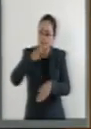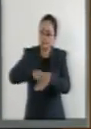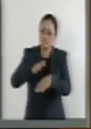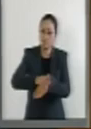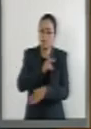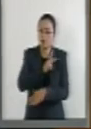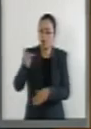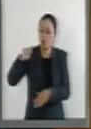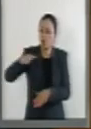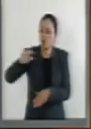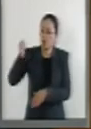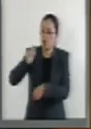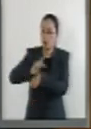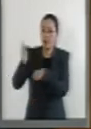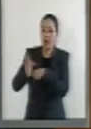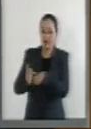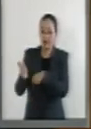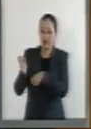los inversionistas.